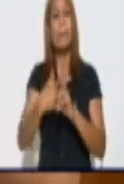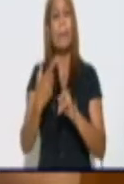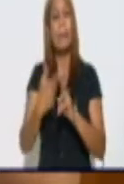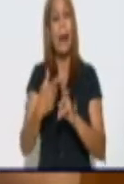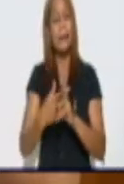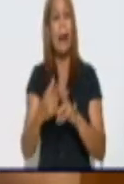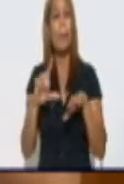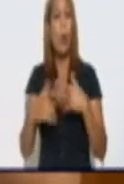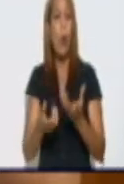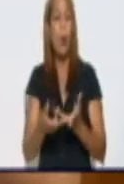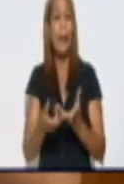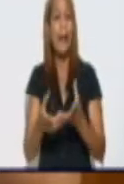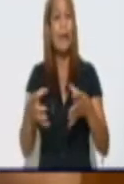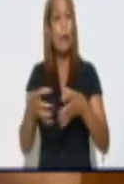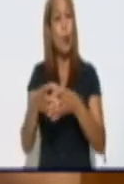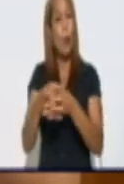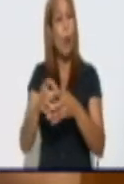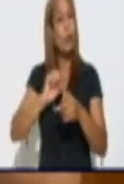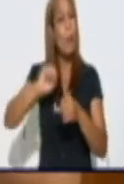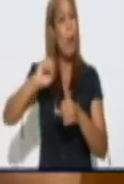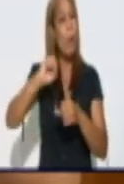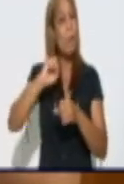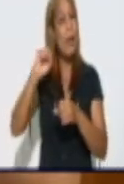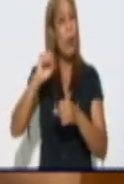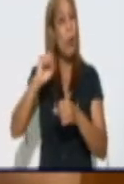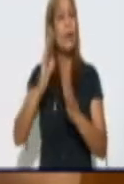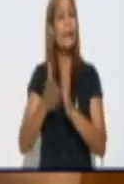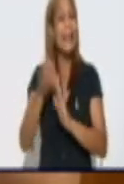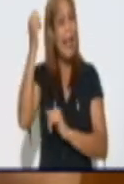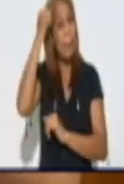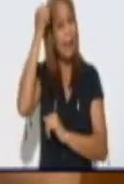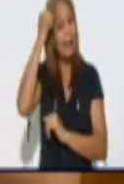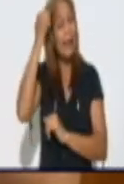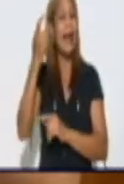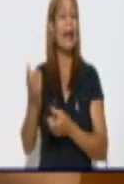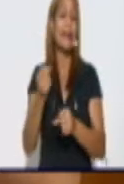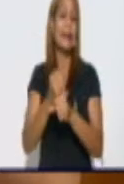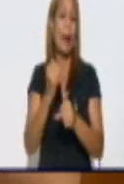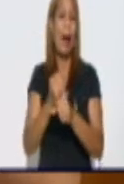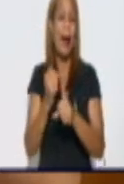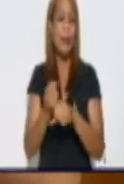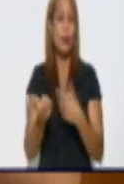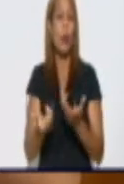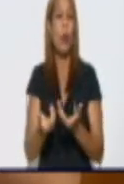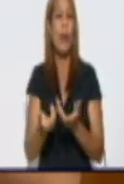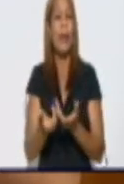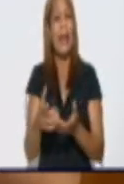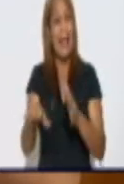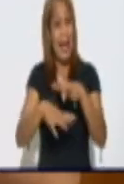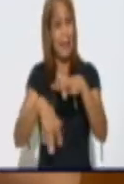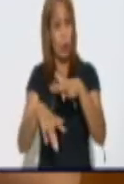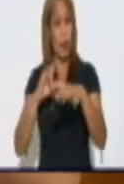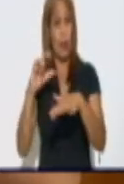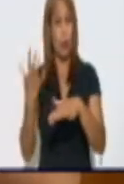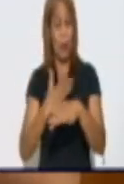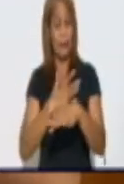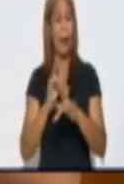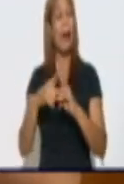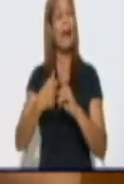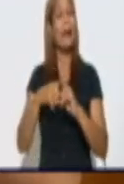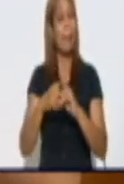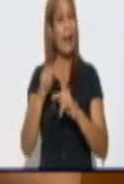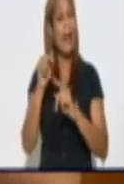de bombeo de La Pedrera, que se está trabajando en los talleres nuestros para recuperar ese equipo que ha tenido problemas en los últimos